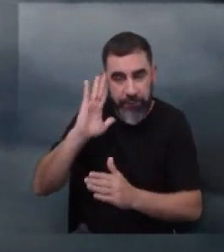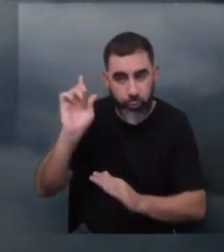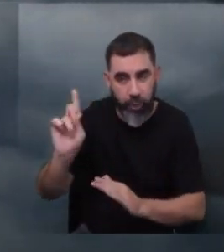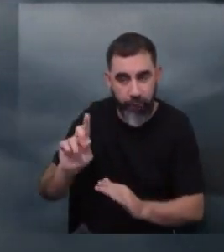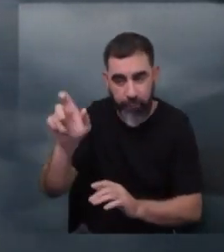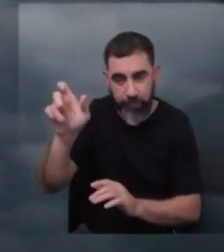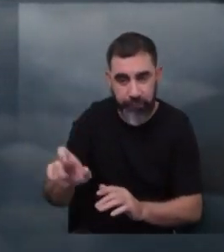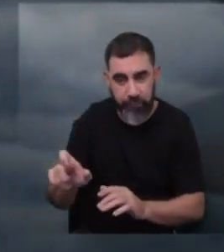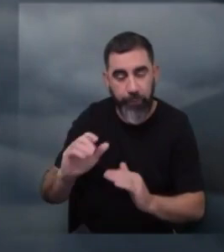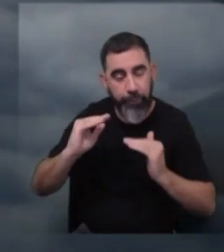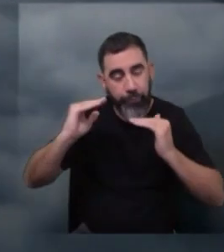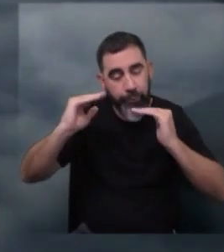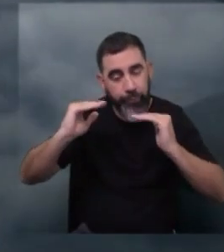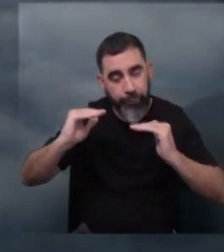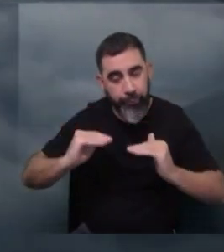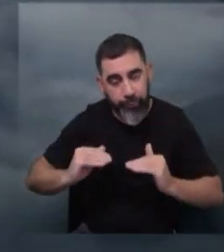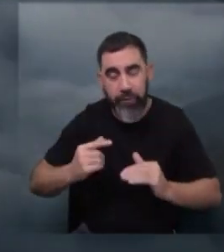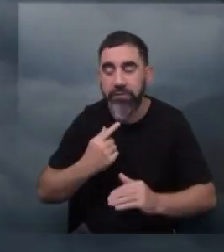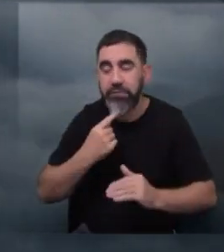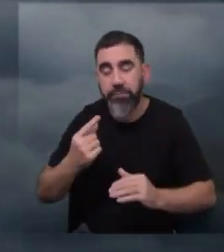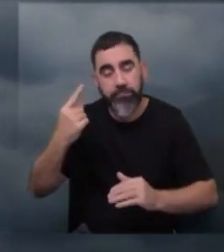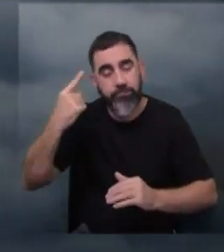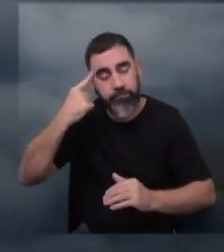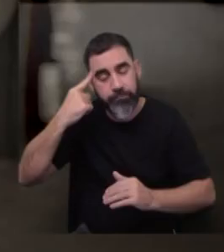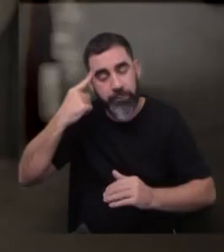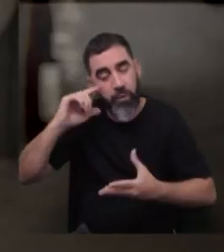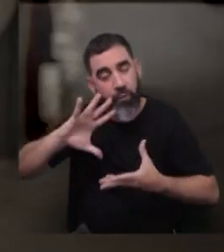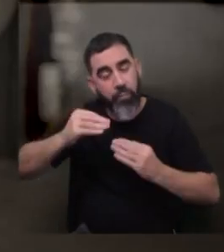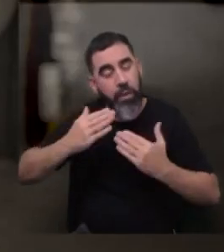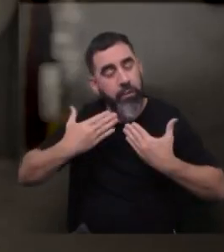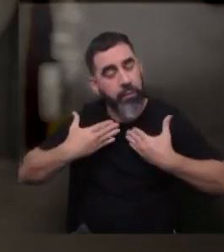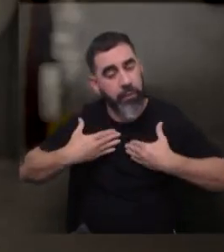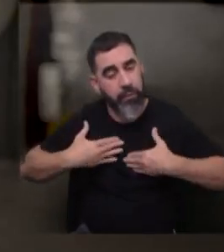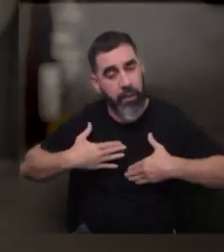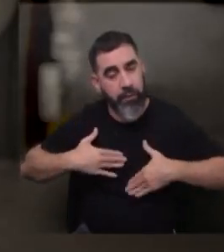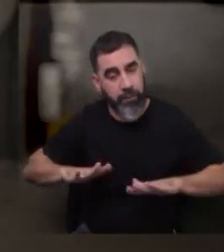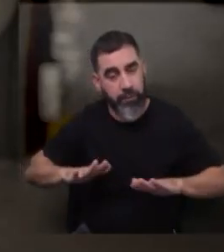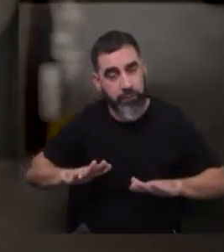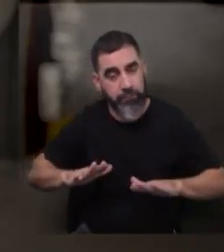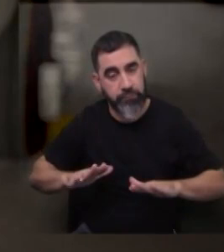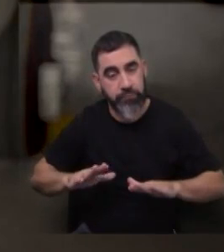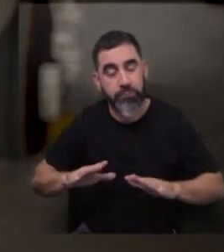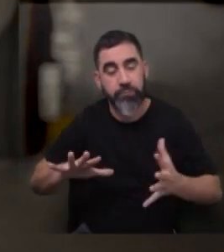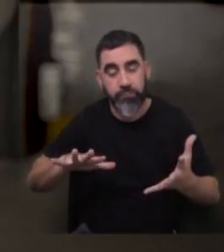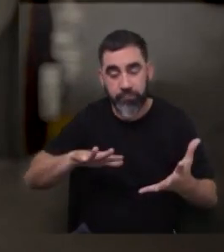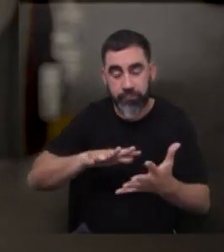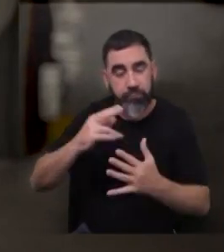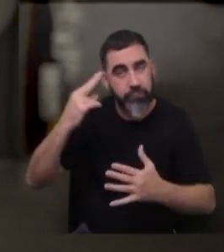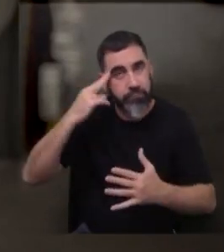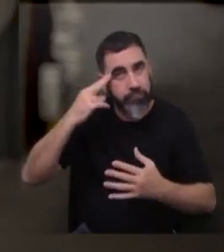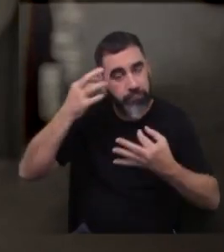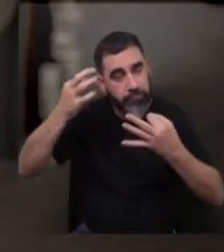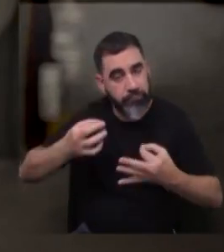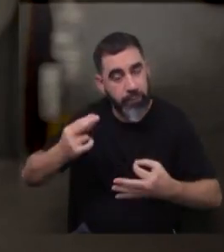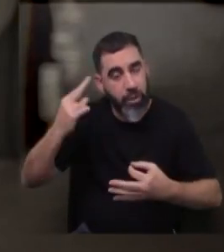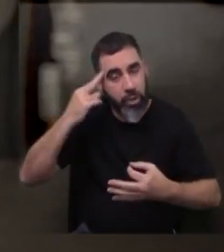esa activación fisiológica y me ayuda a pensar de una forma más tranquila. Por ende, darle más espacio a lo racional. Y lo racional